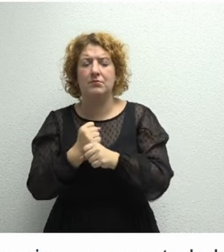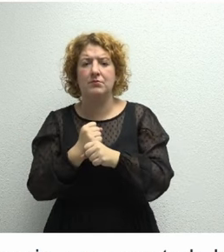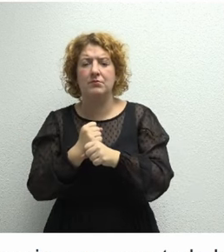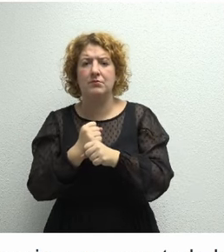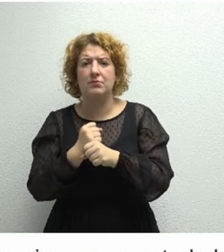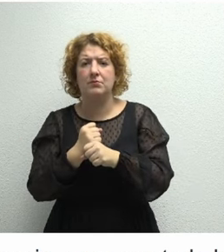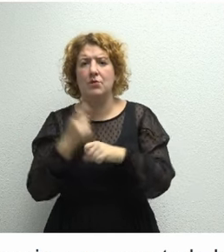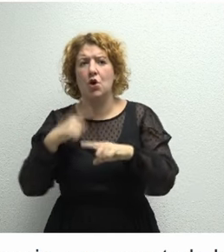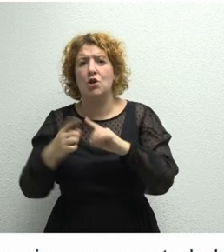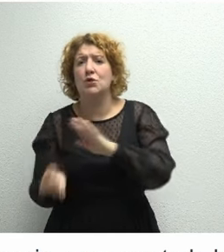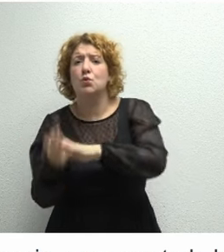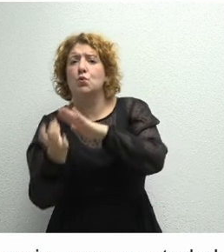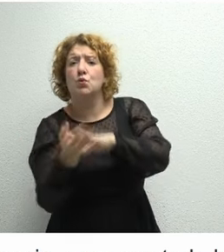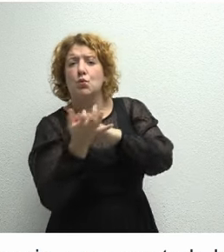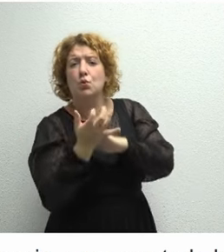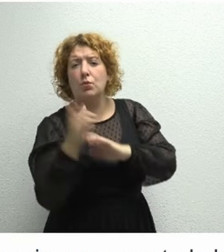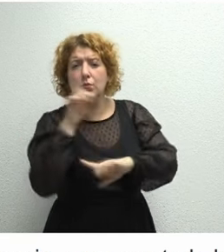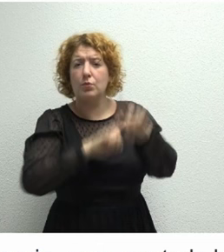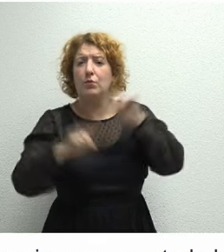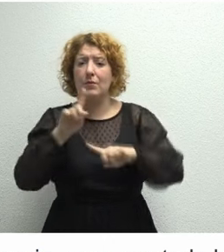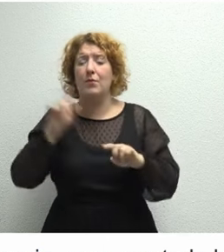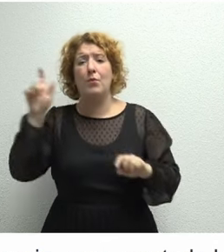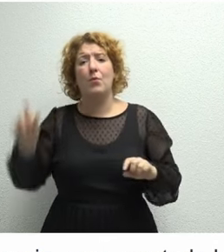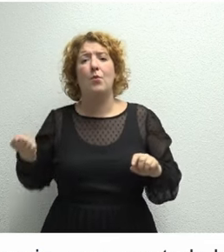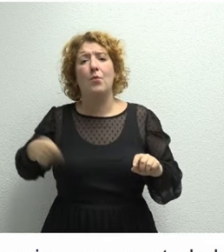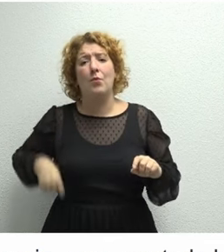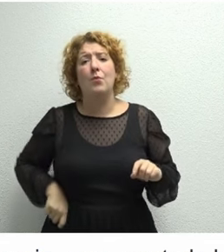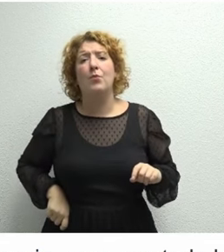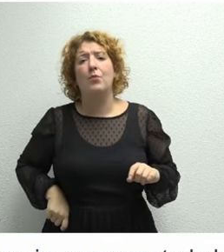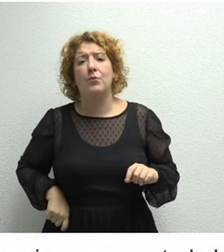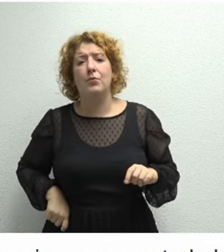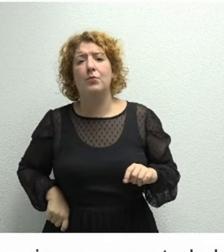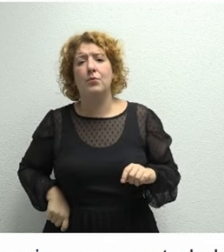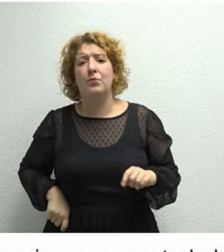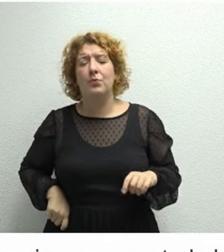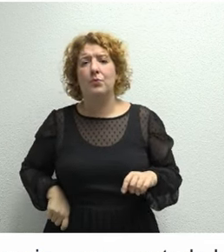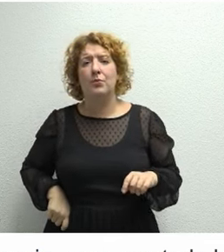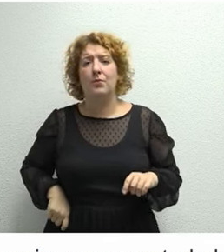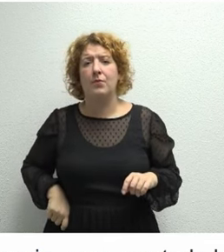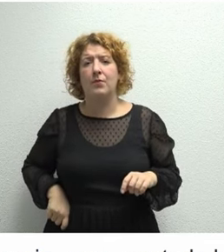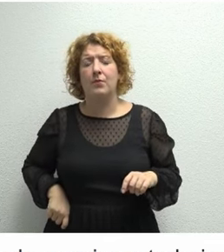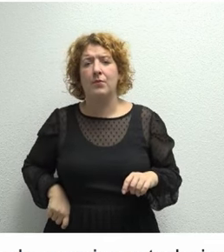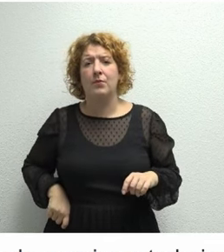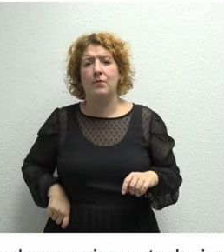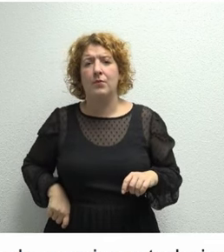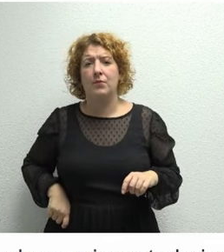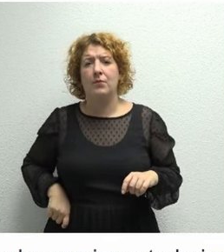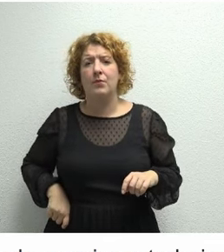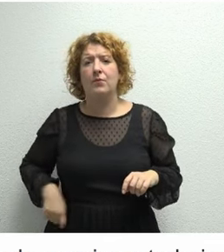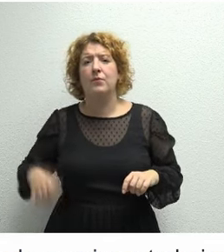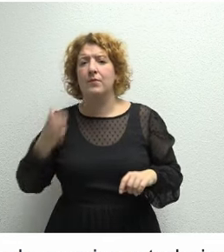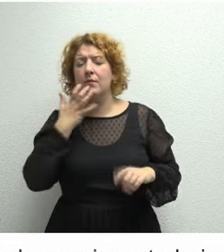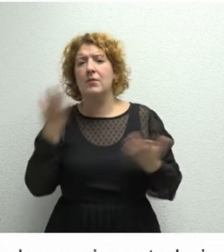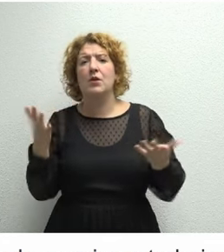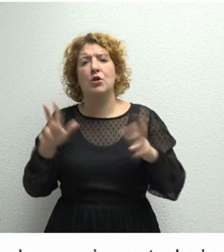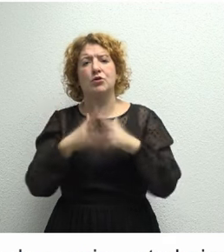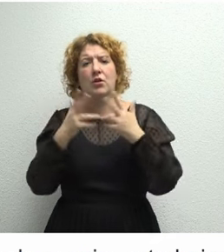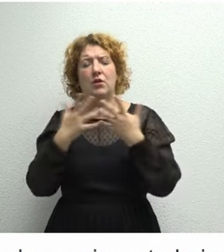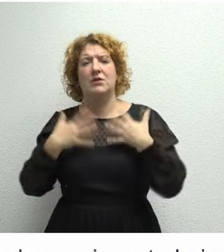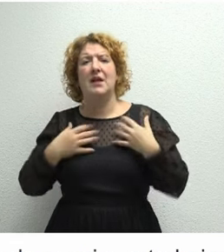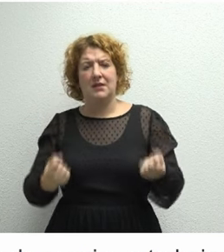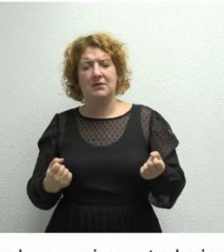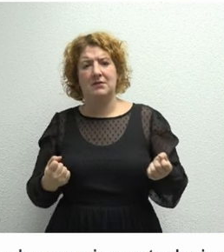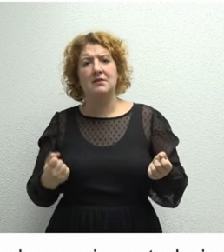adversidades que iban pasando aquellos profesionales que que empezamos a participar y que creíamos la mesa coordinación sociosanitaria